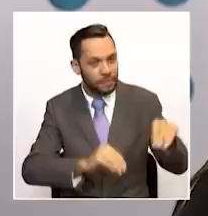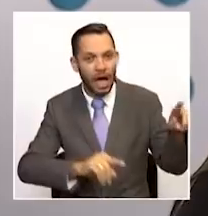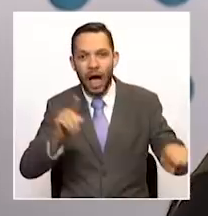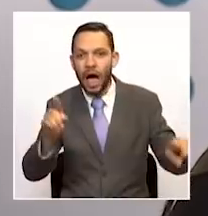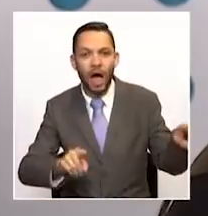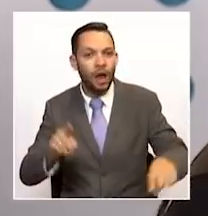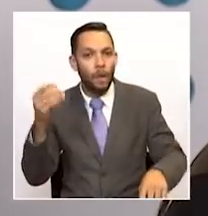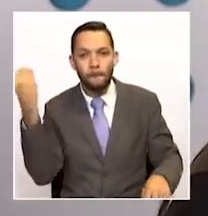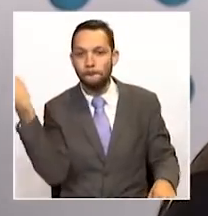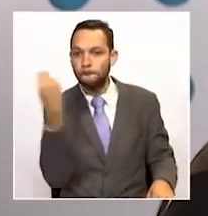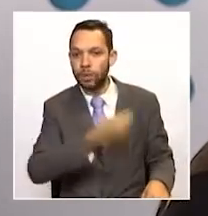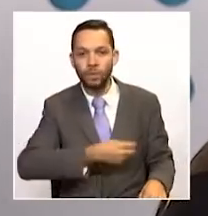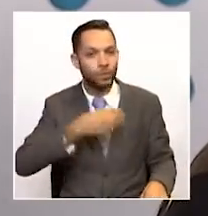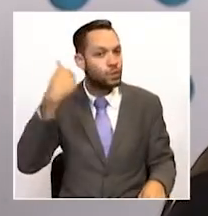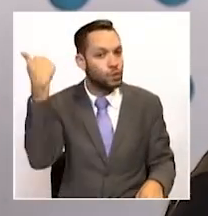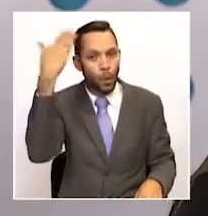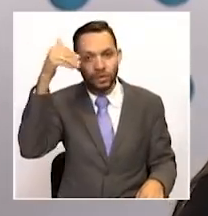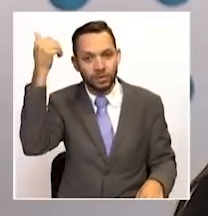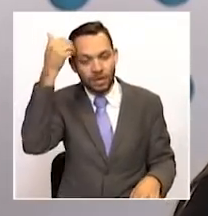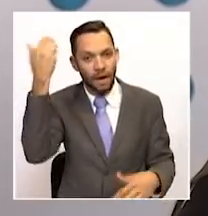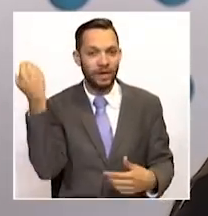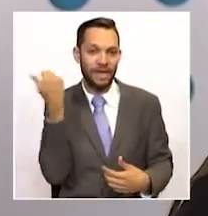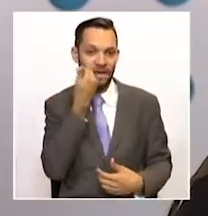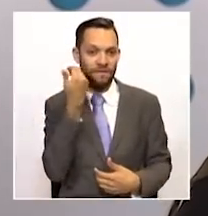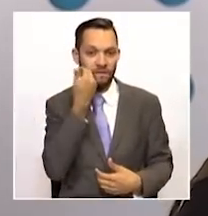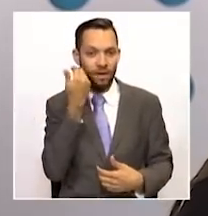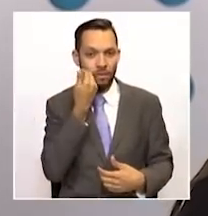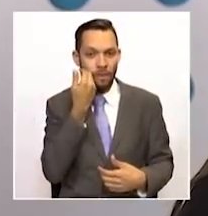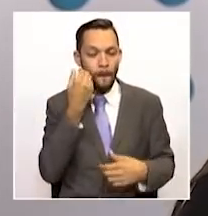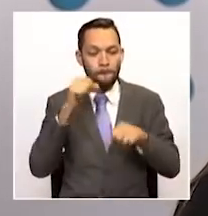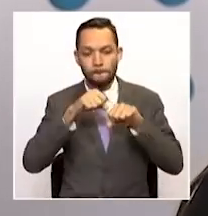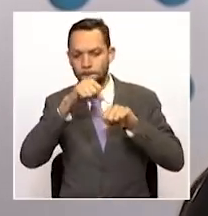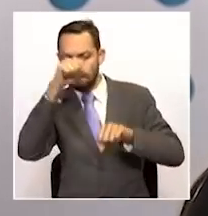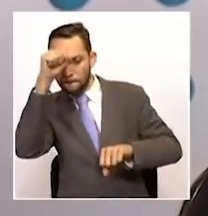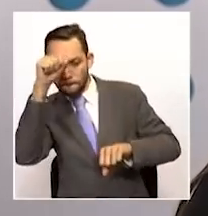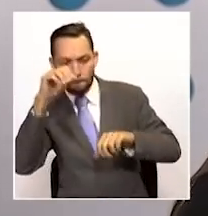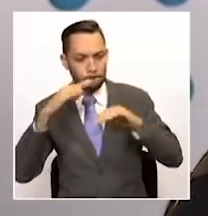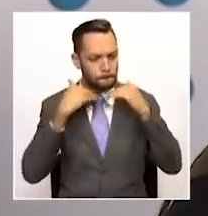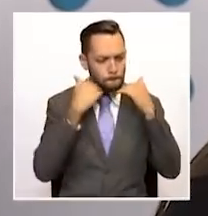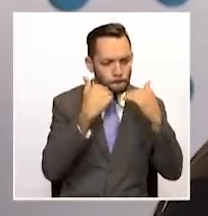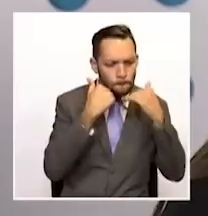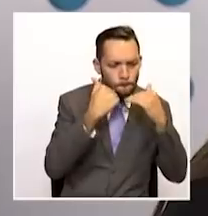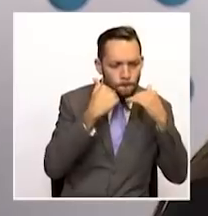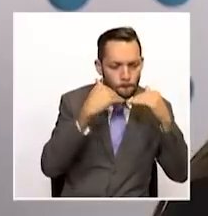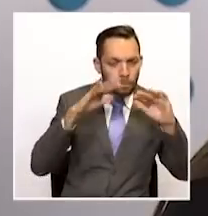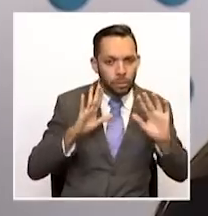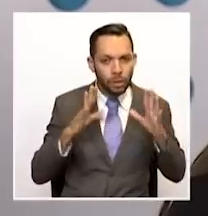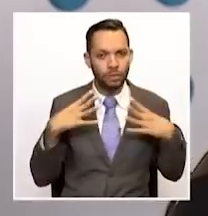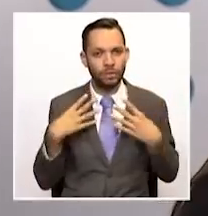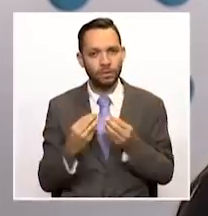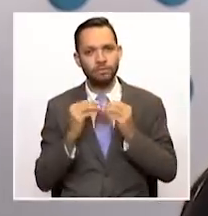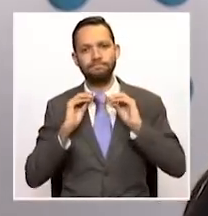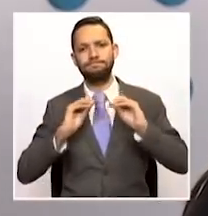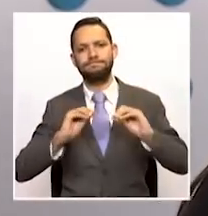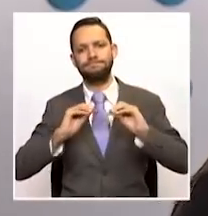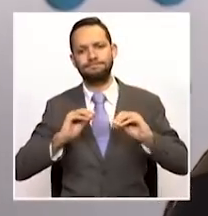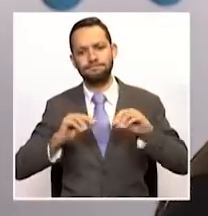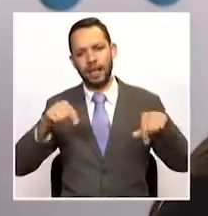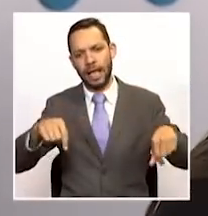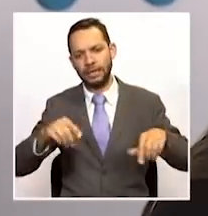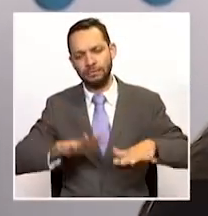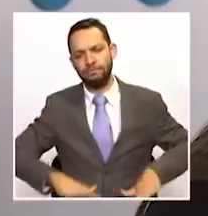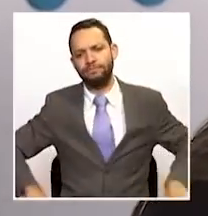personas la padecen entonces hay gran desconocimiento de ella vivimos 20 podemos ser una voz de aliento aquí en el eje cafetero